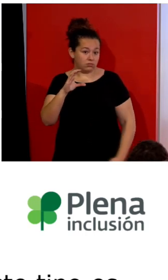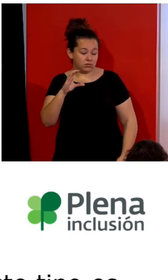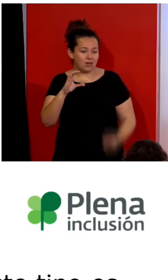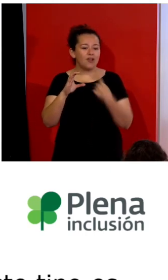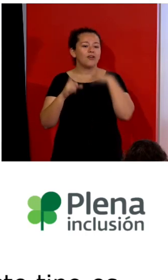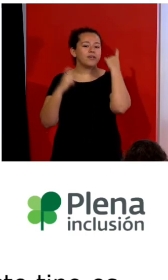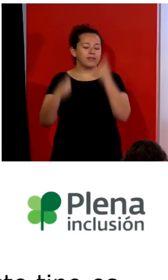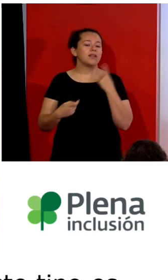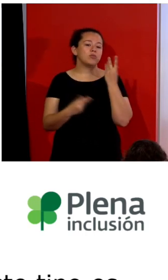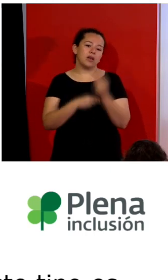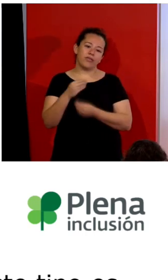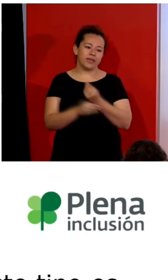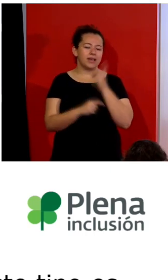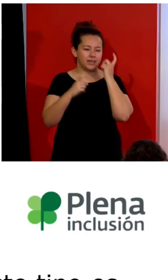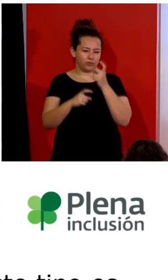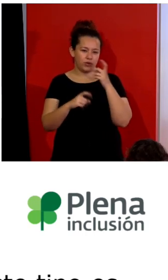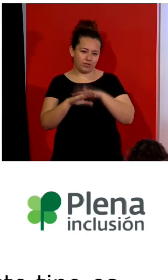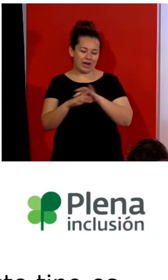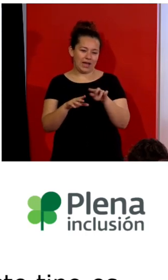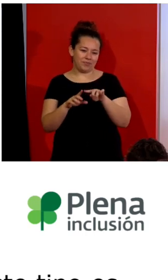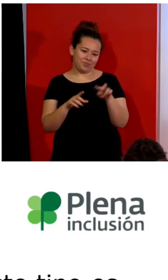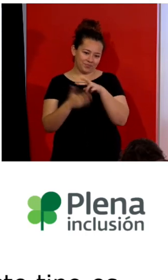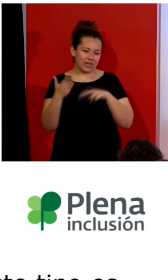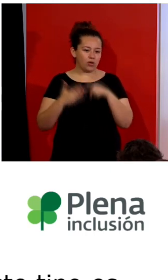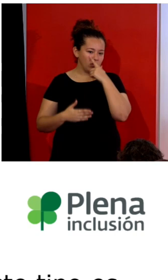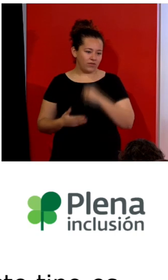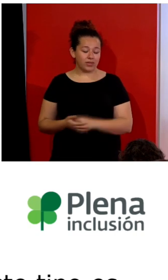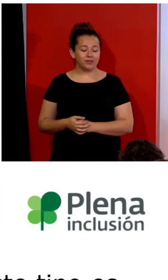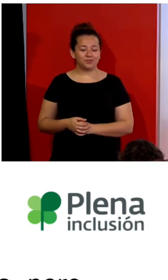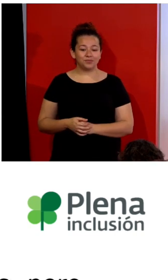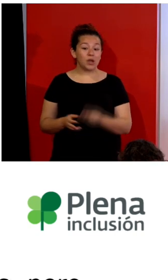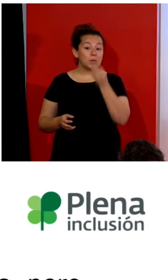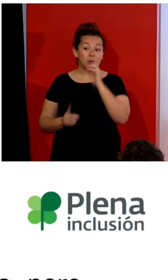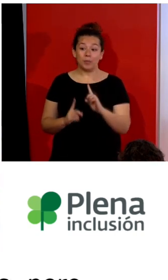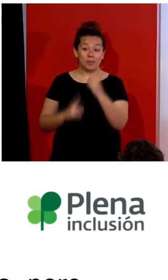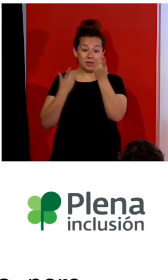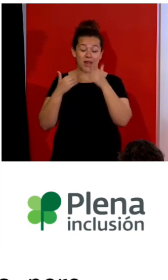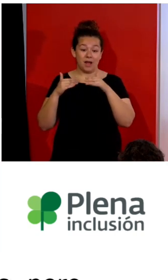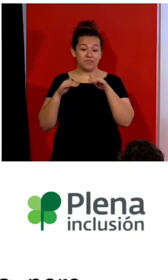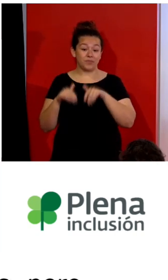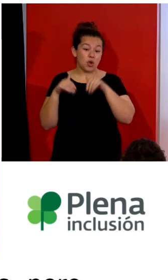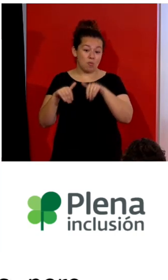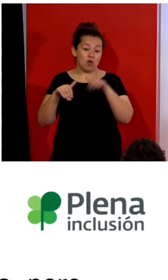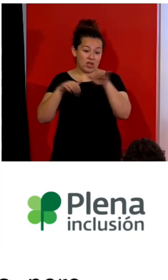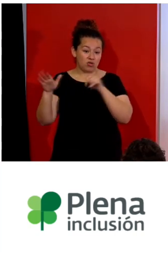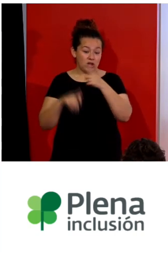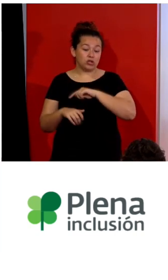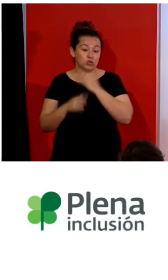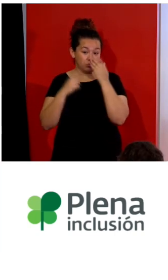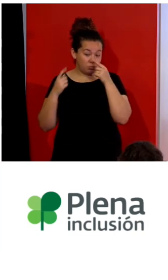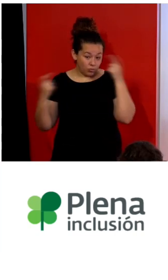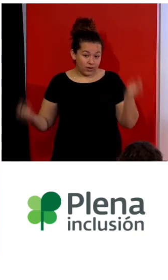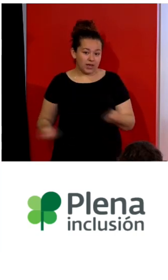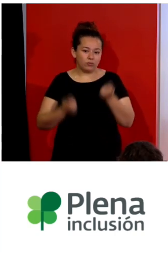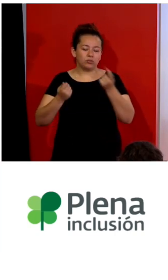hacer este esfuerzo. Bueno, pues desde la primera convocatoria que publicamos hemos ido mejorando